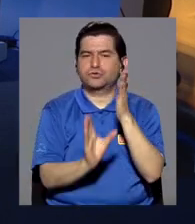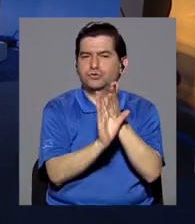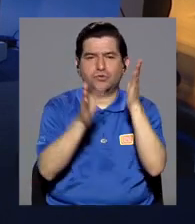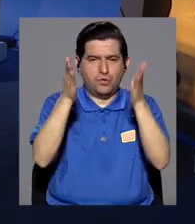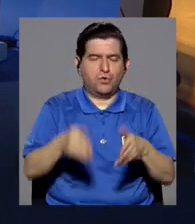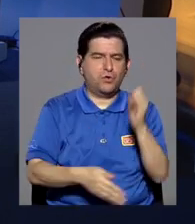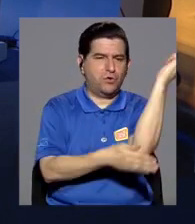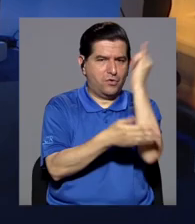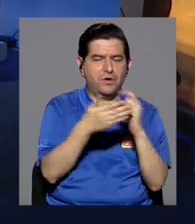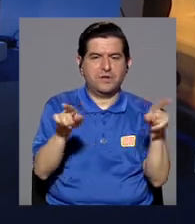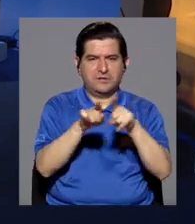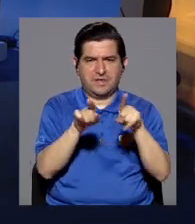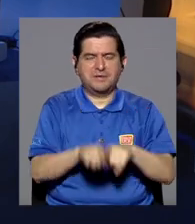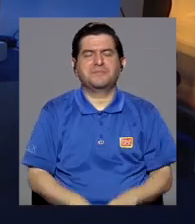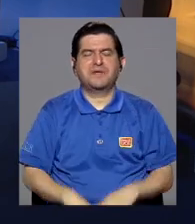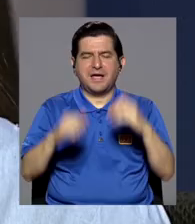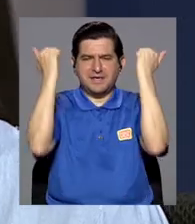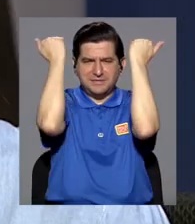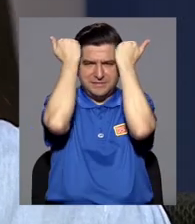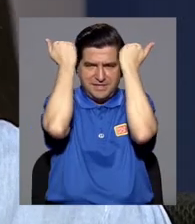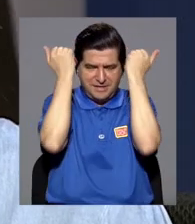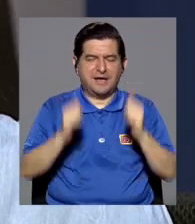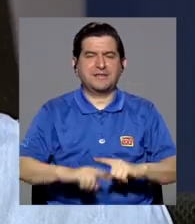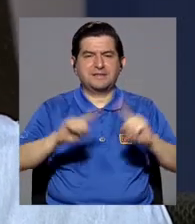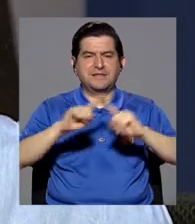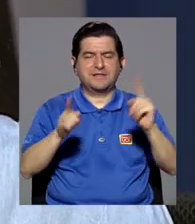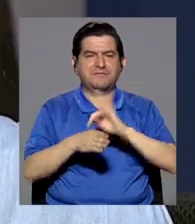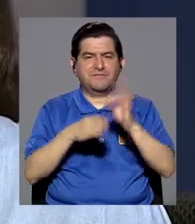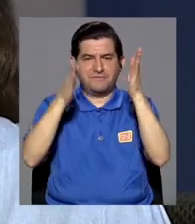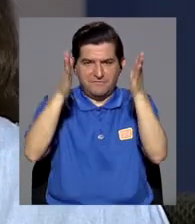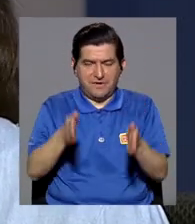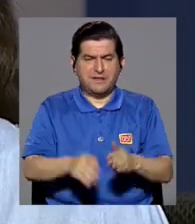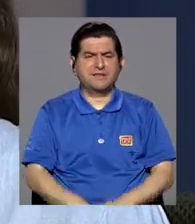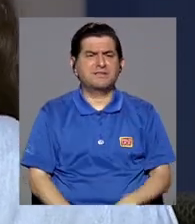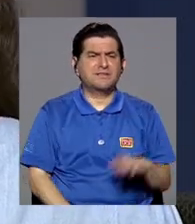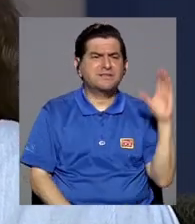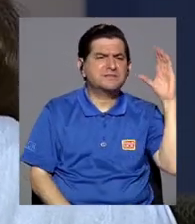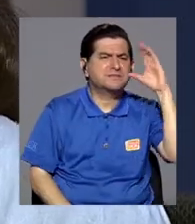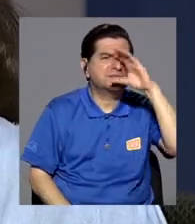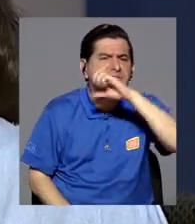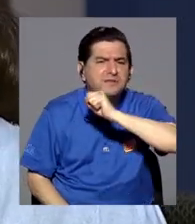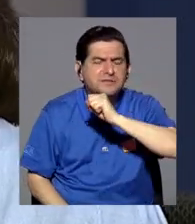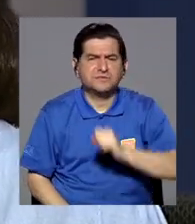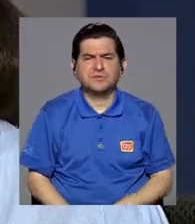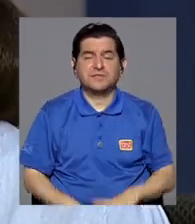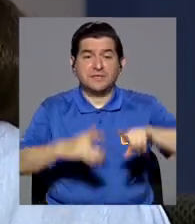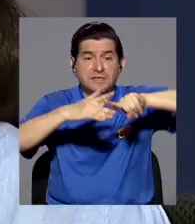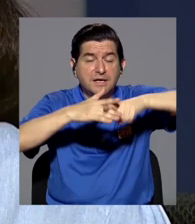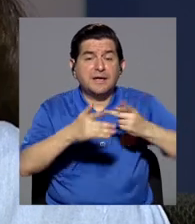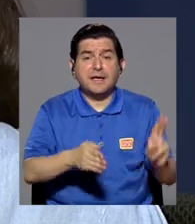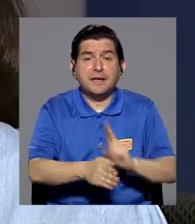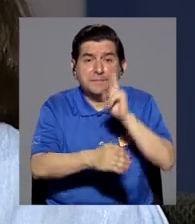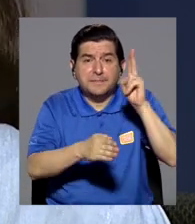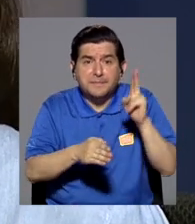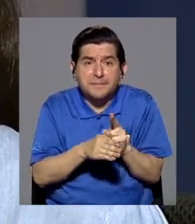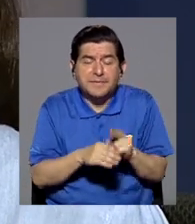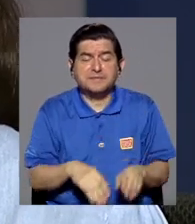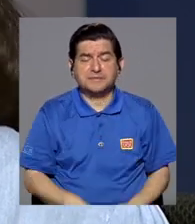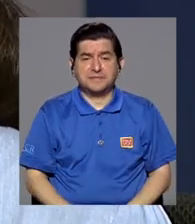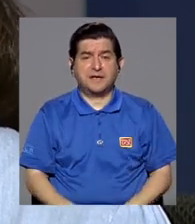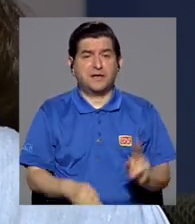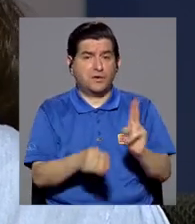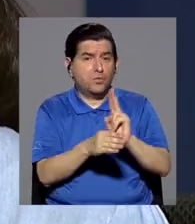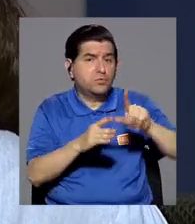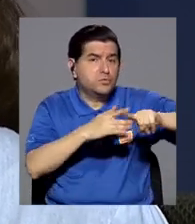artistas también psiquiatras terapeutas etcétera para ver de qué manera podemos comenzar a utilizar esta herramienta